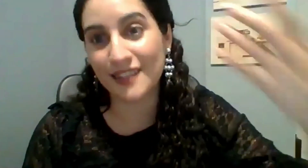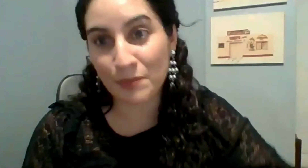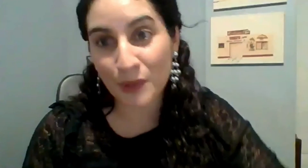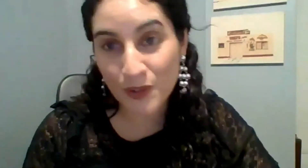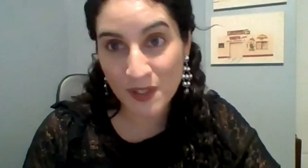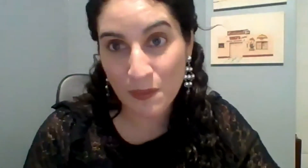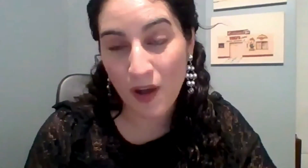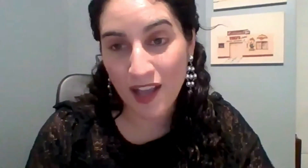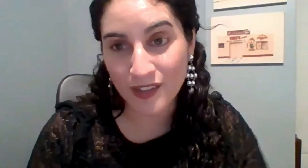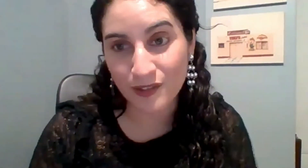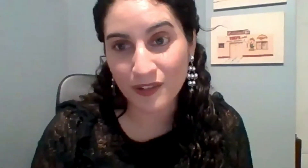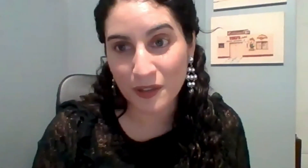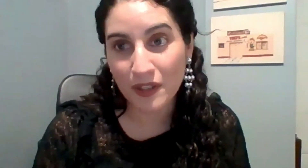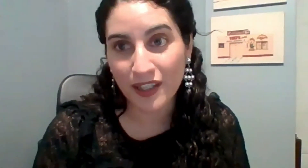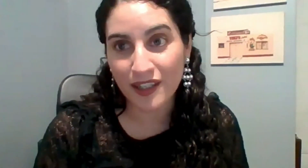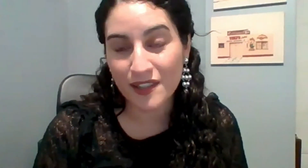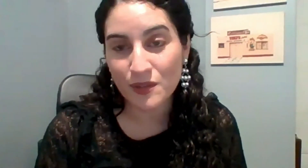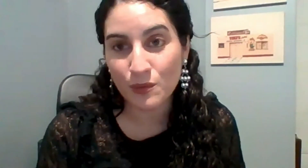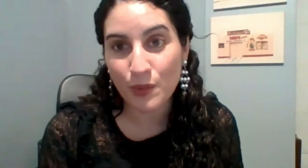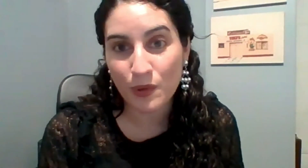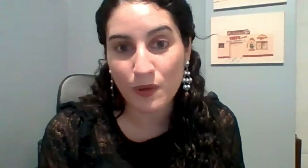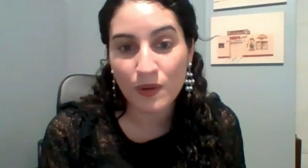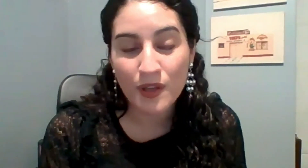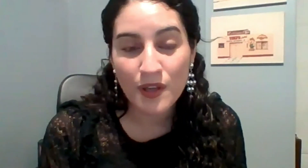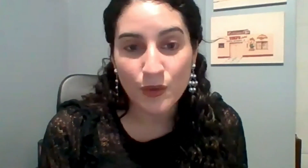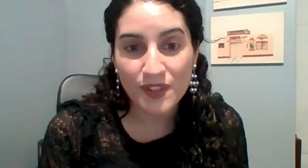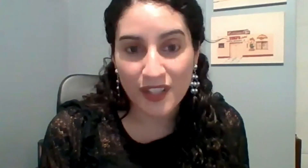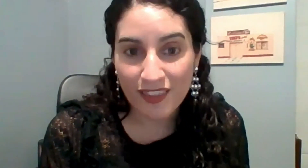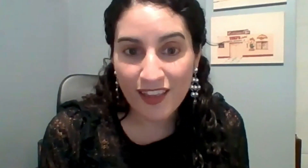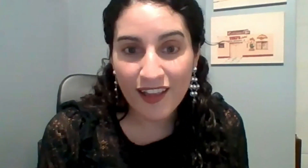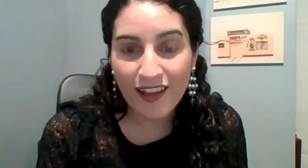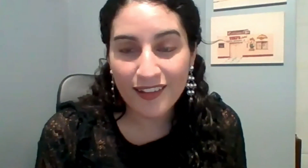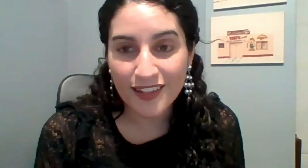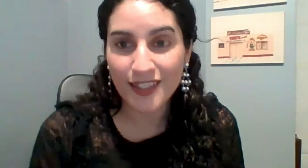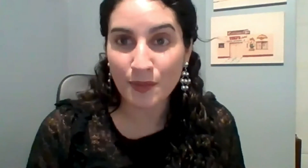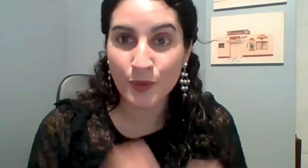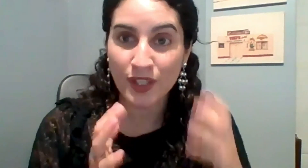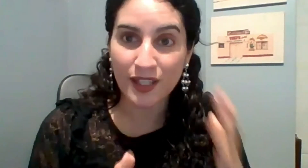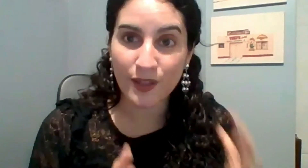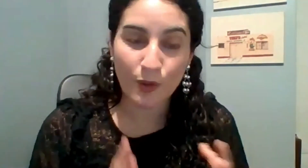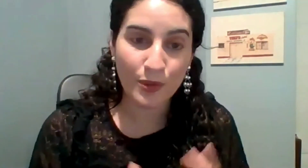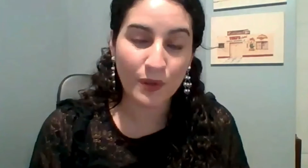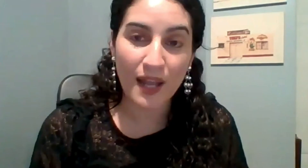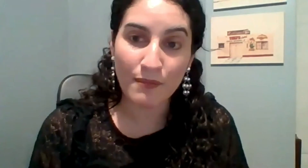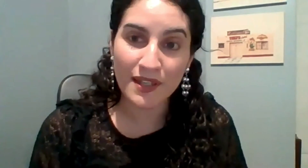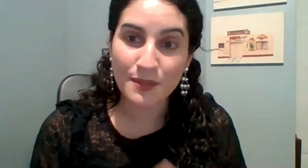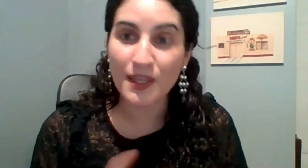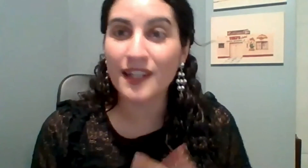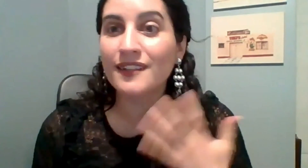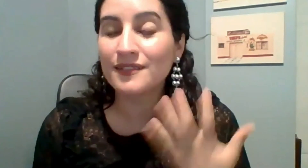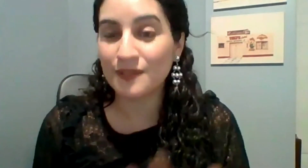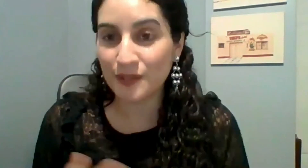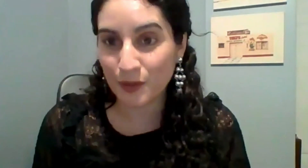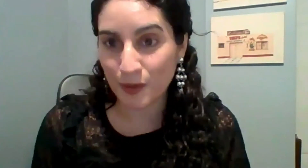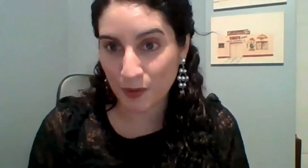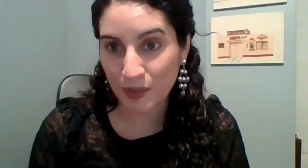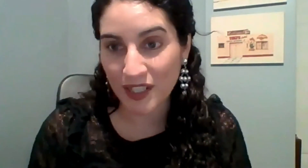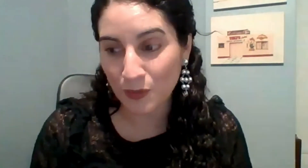plan del próximo año. Creo que es un poco nuestra idea. Ya tenemos aquí 2 programas,